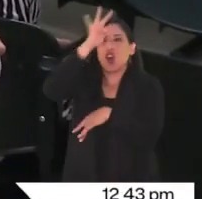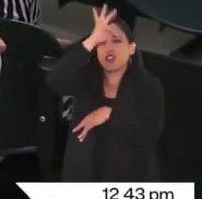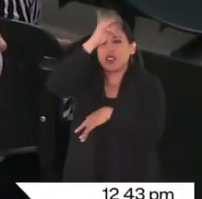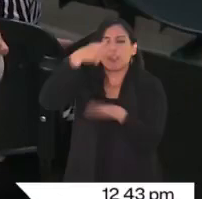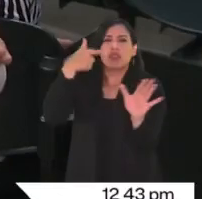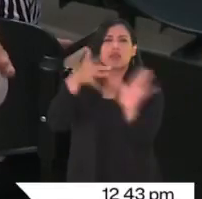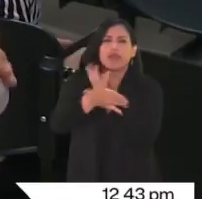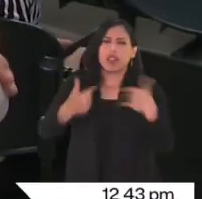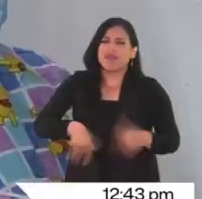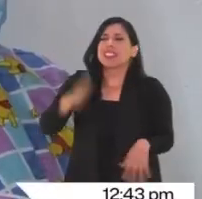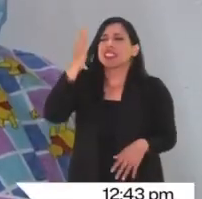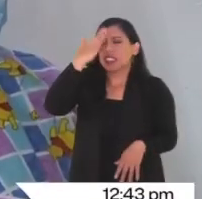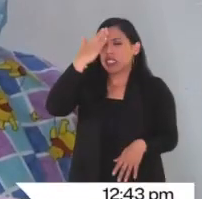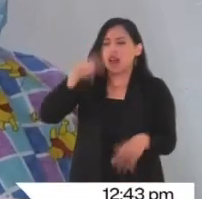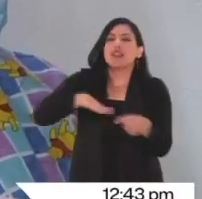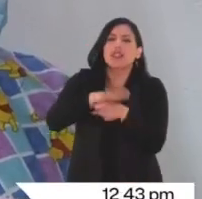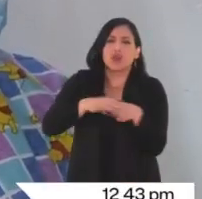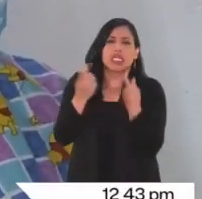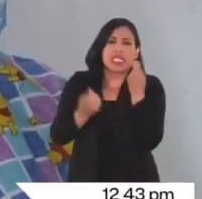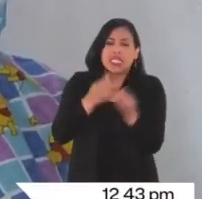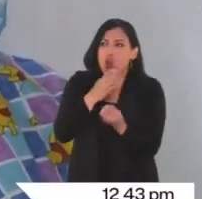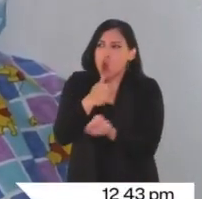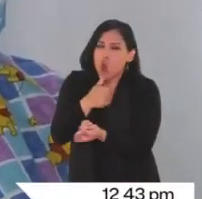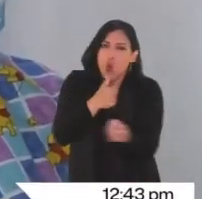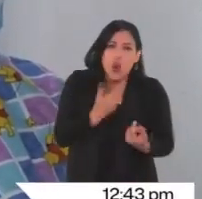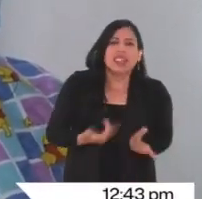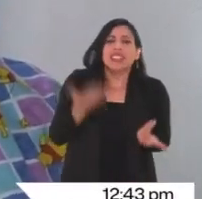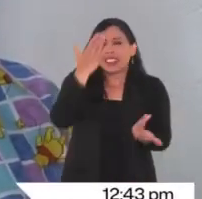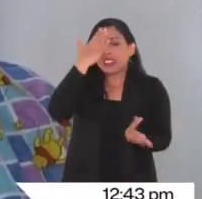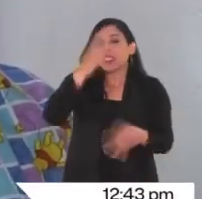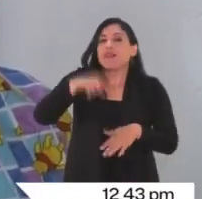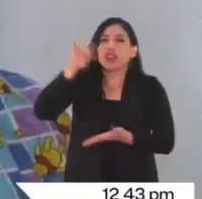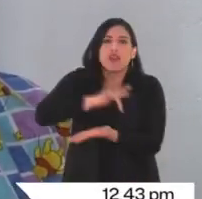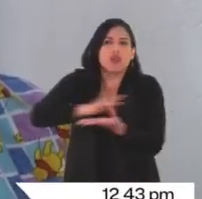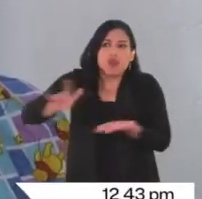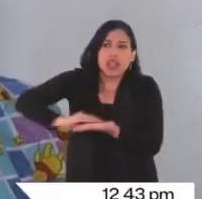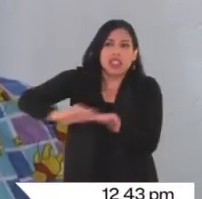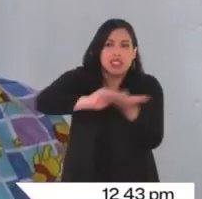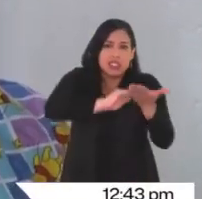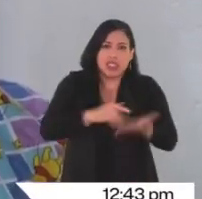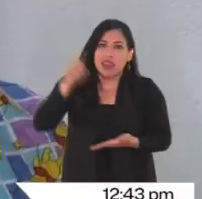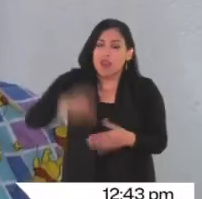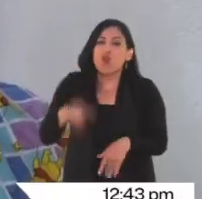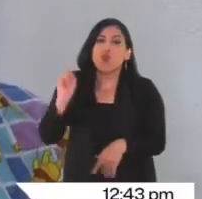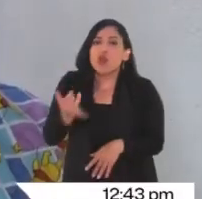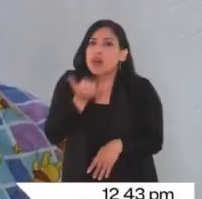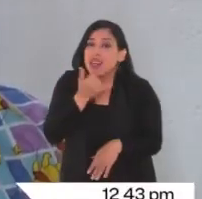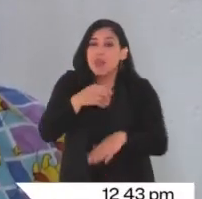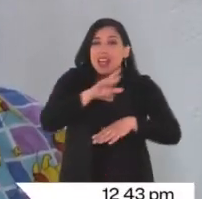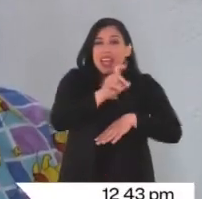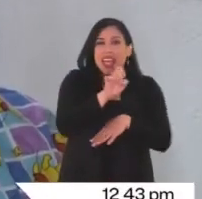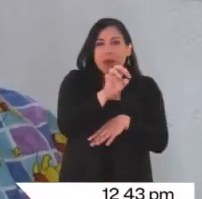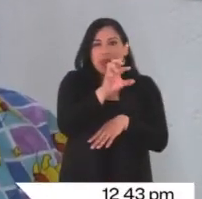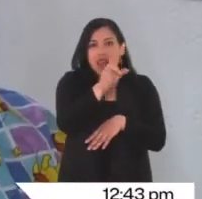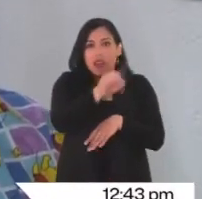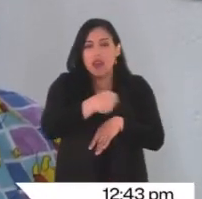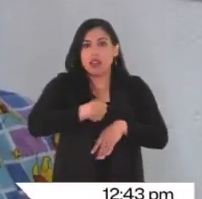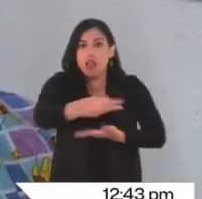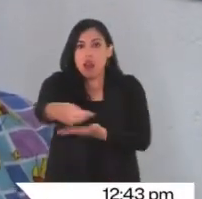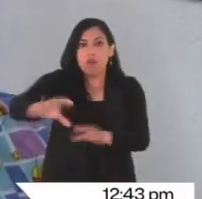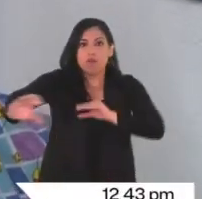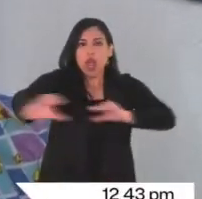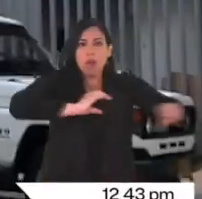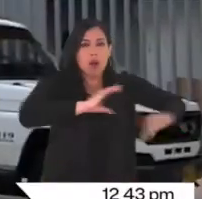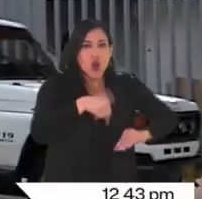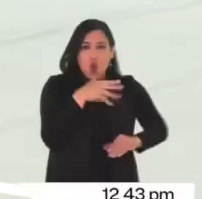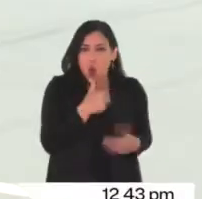hospital reconoció esta crisis, dijo que se amerita o que lo que está pasando es porque las EPS no le estarían pagando